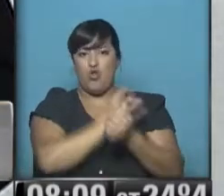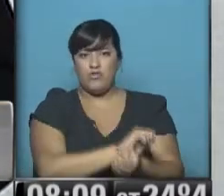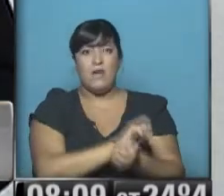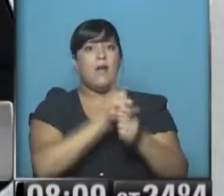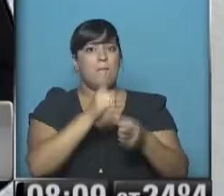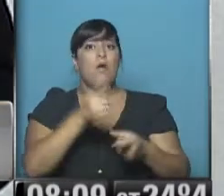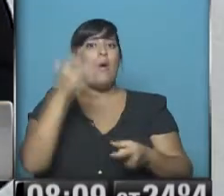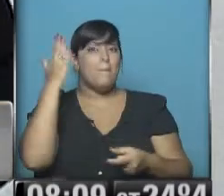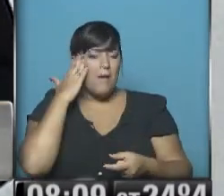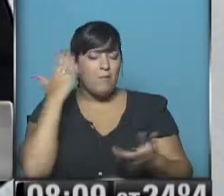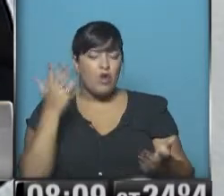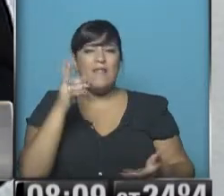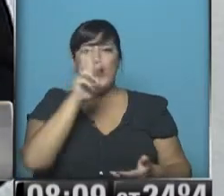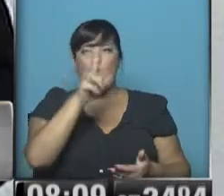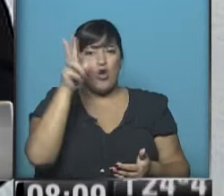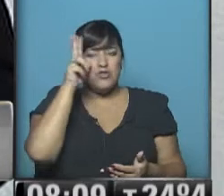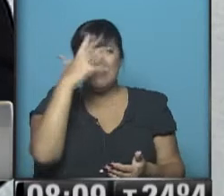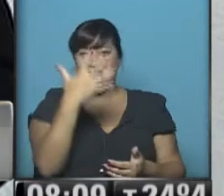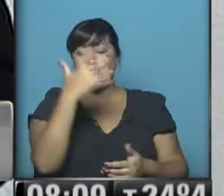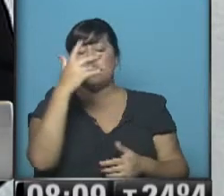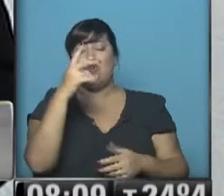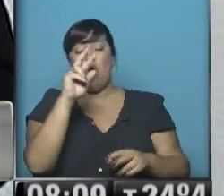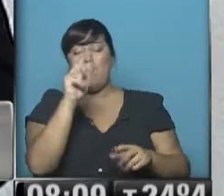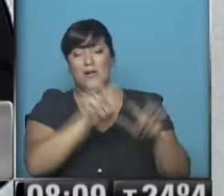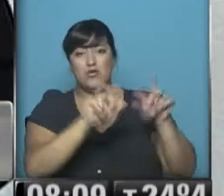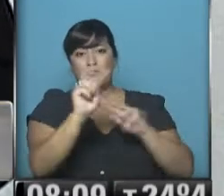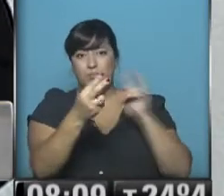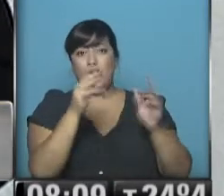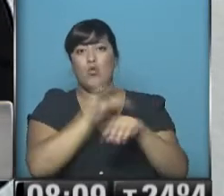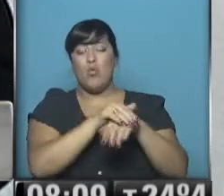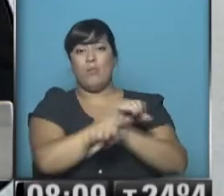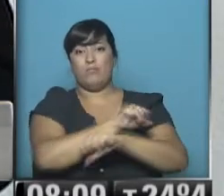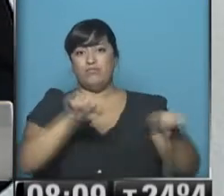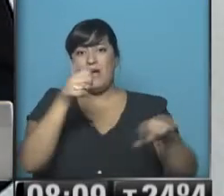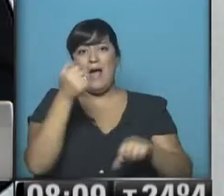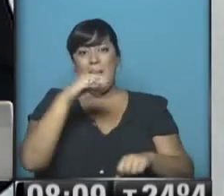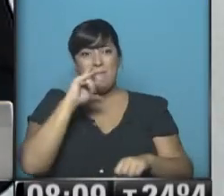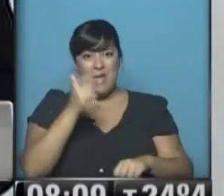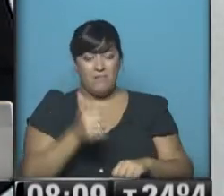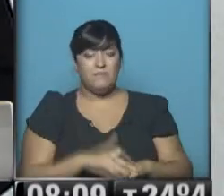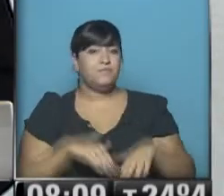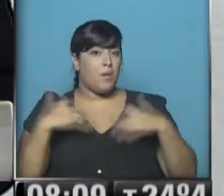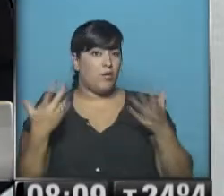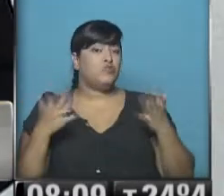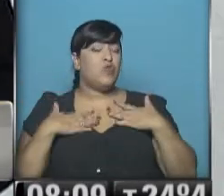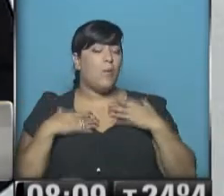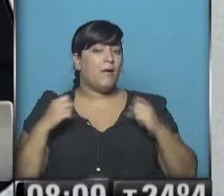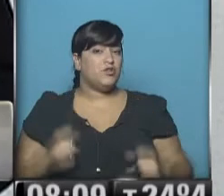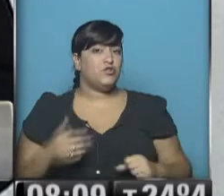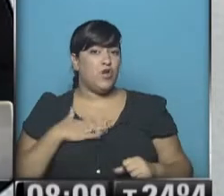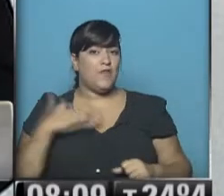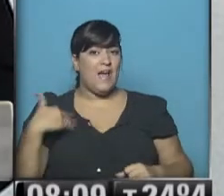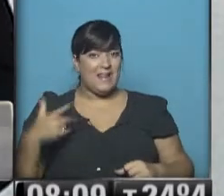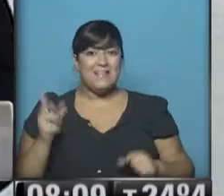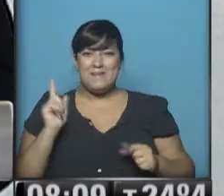de las 85 víctimas del atentado por lo tanto esa es la posición que ha fijado la república argentina a través